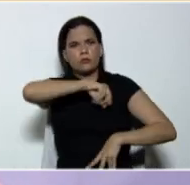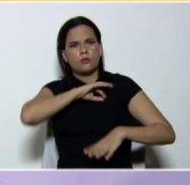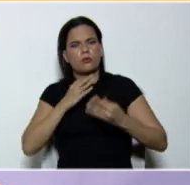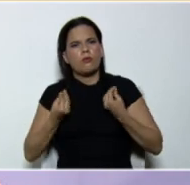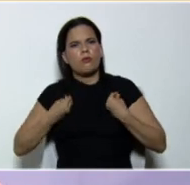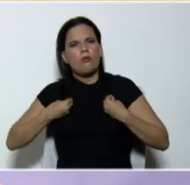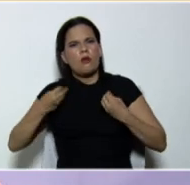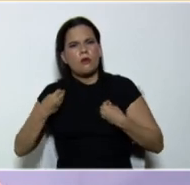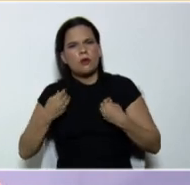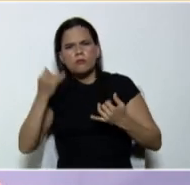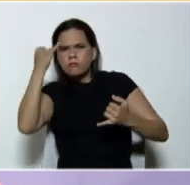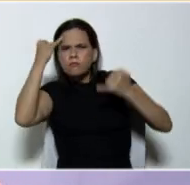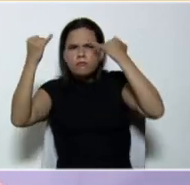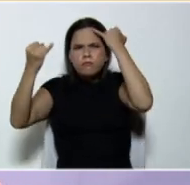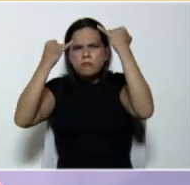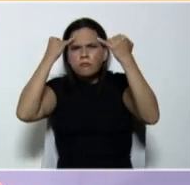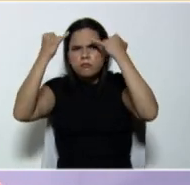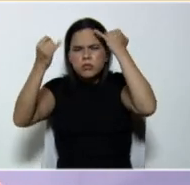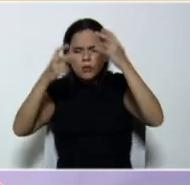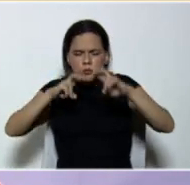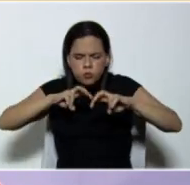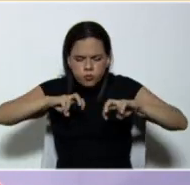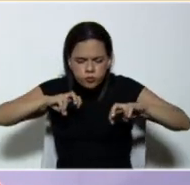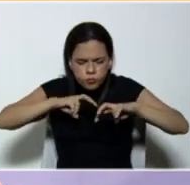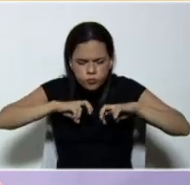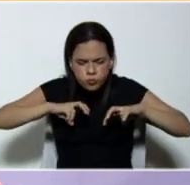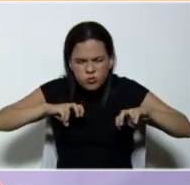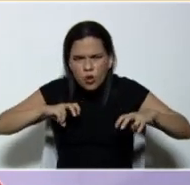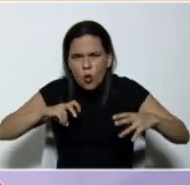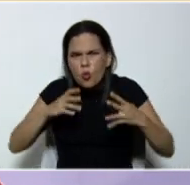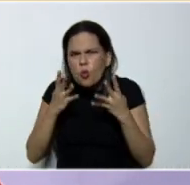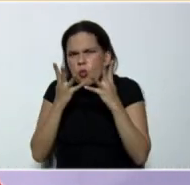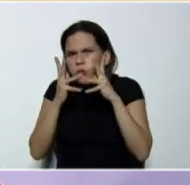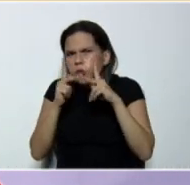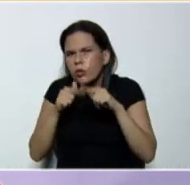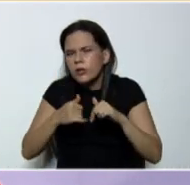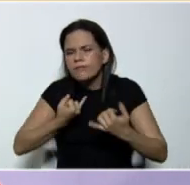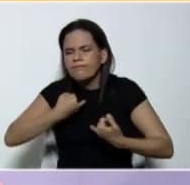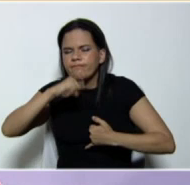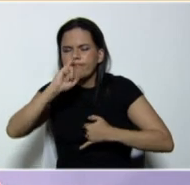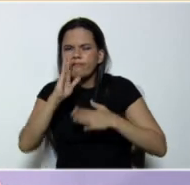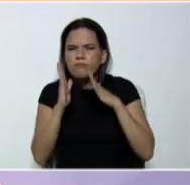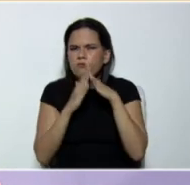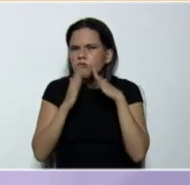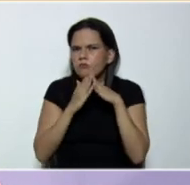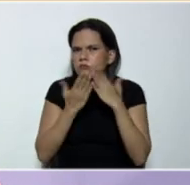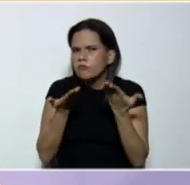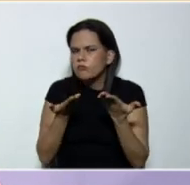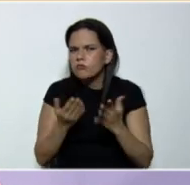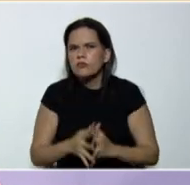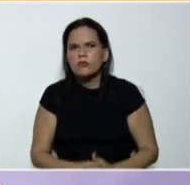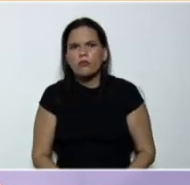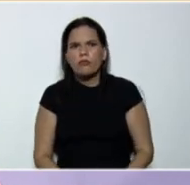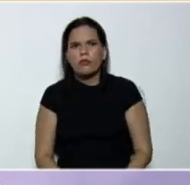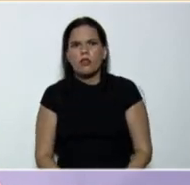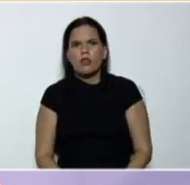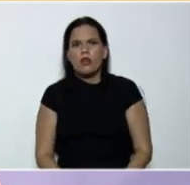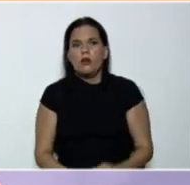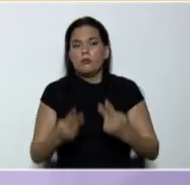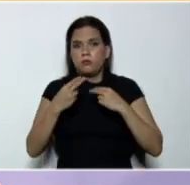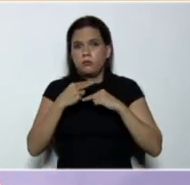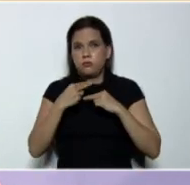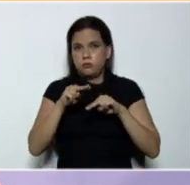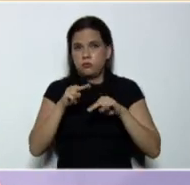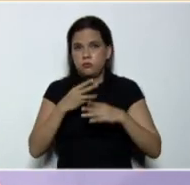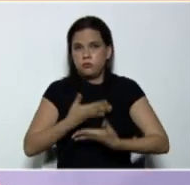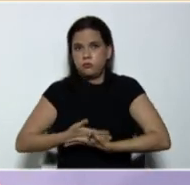les inventamos a indagar cuántas cosas hay en casa. En la etapa